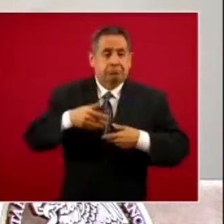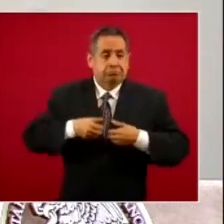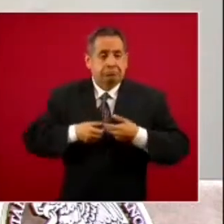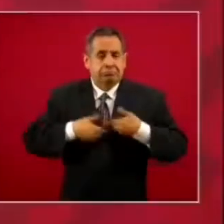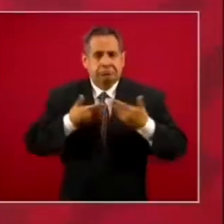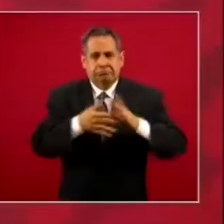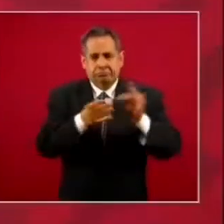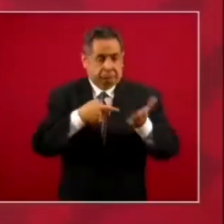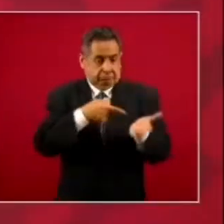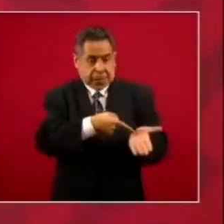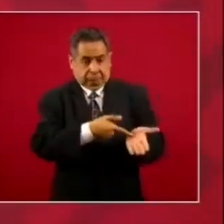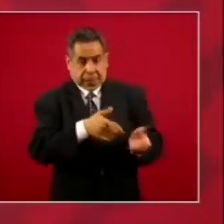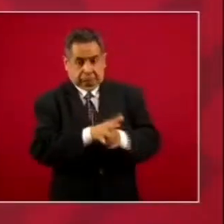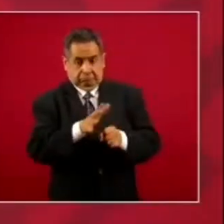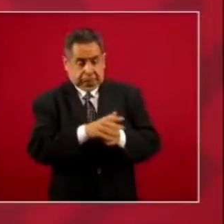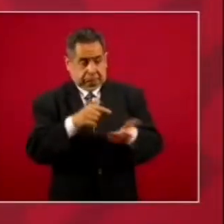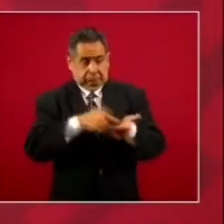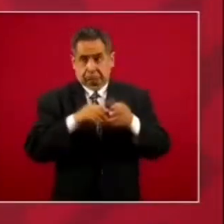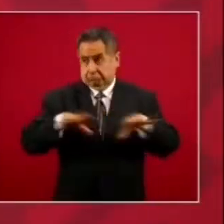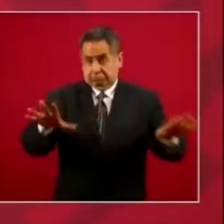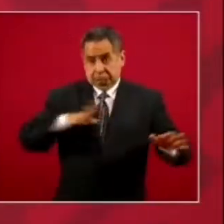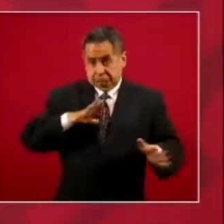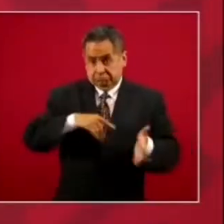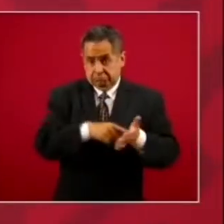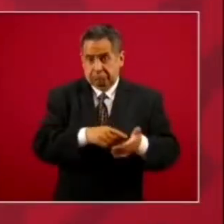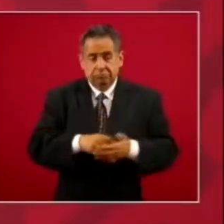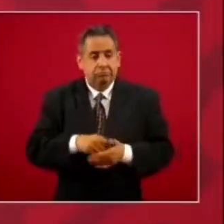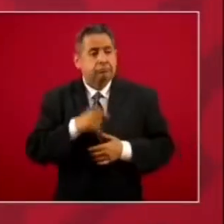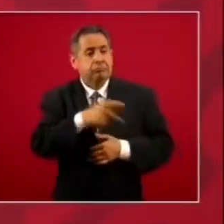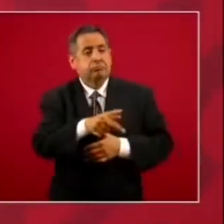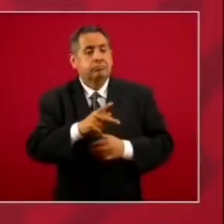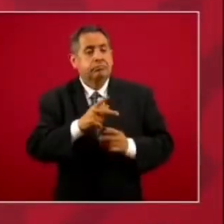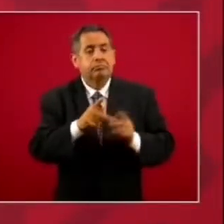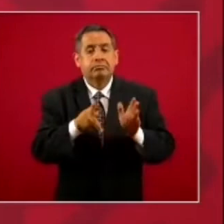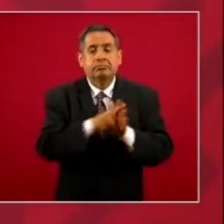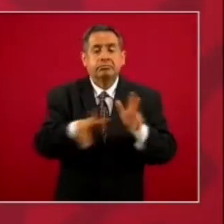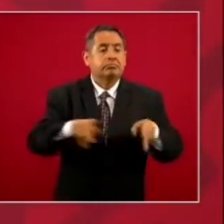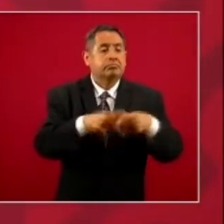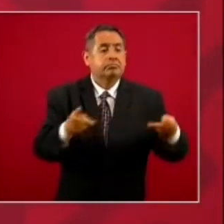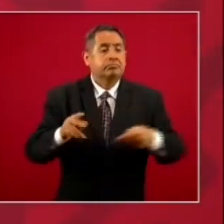Lo voy a decir porque está en la declaración, es público. Al Financiero,